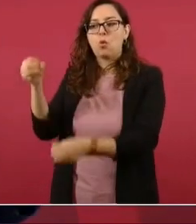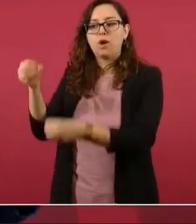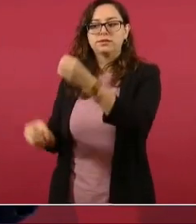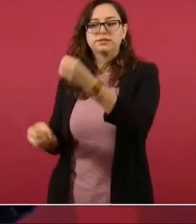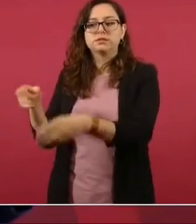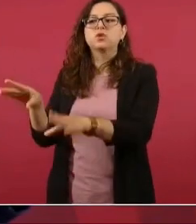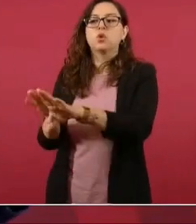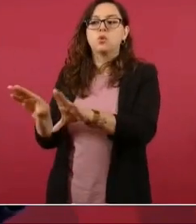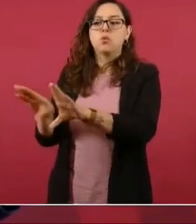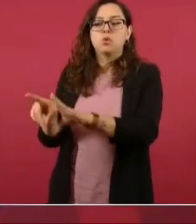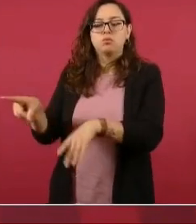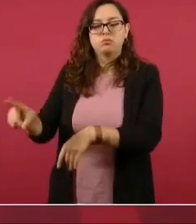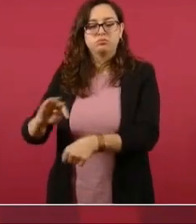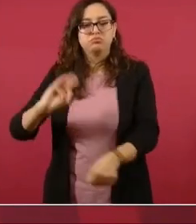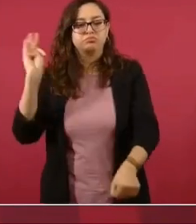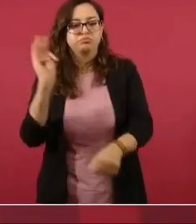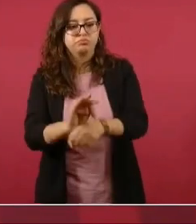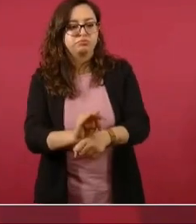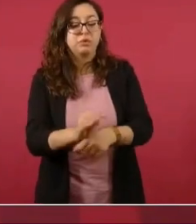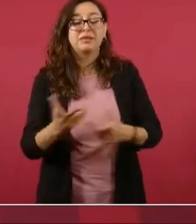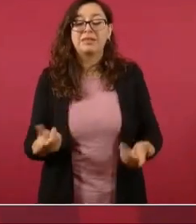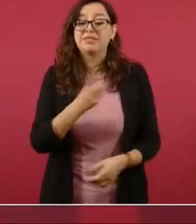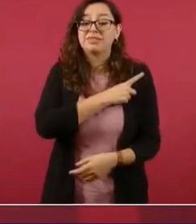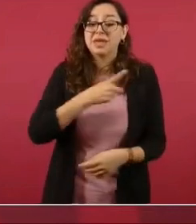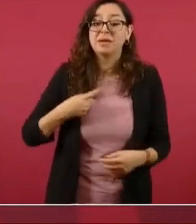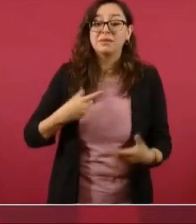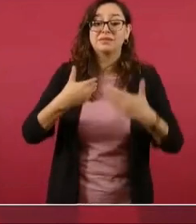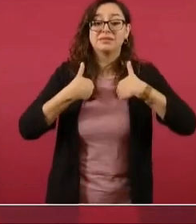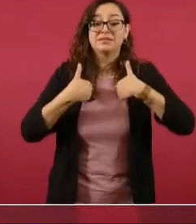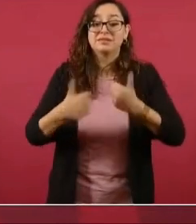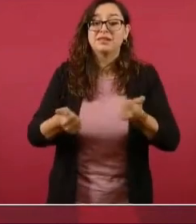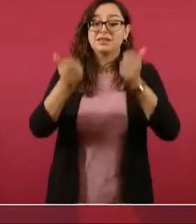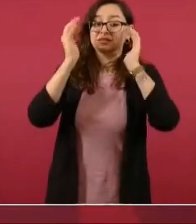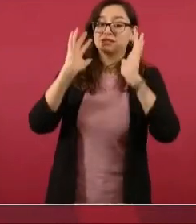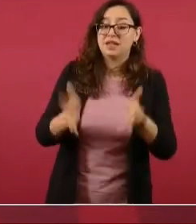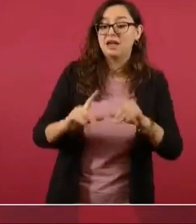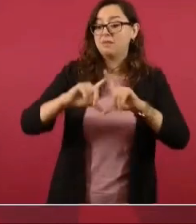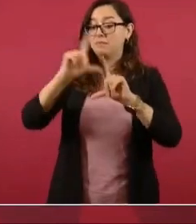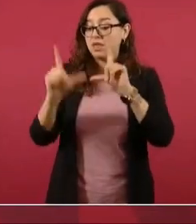Ejecutivo, el papel del Poder Judicial,